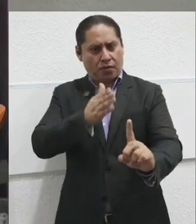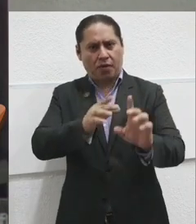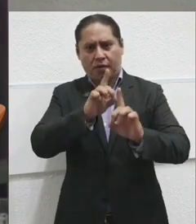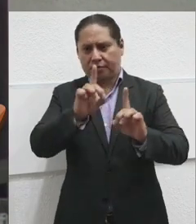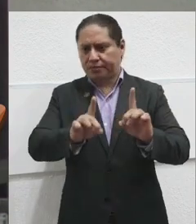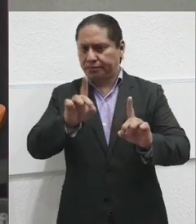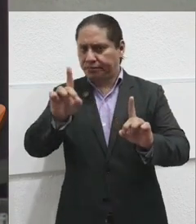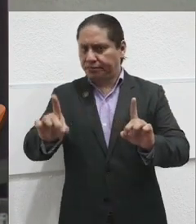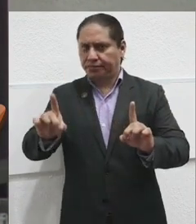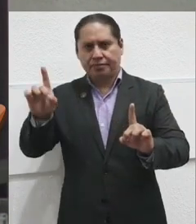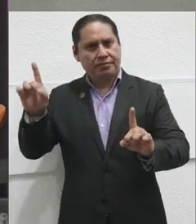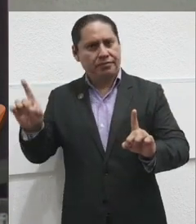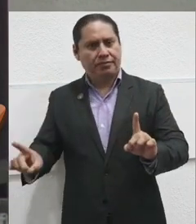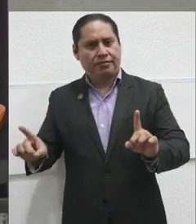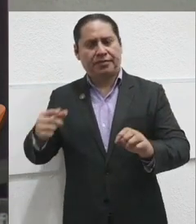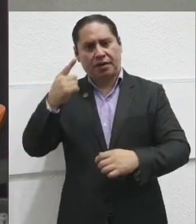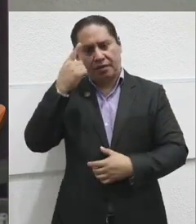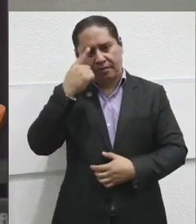desarrollo sostenible